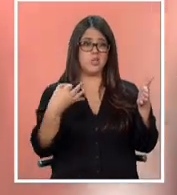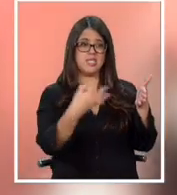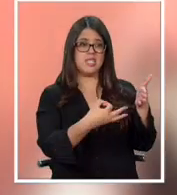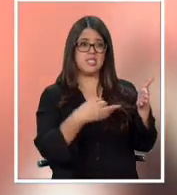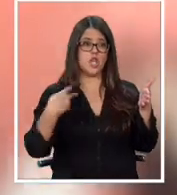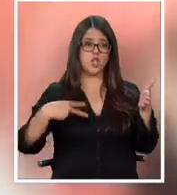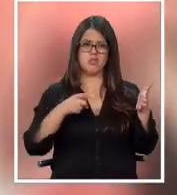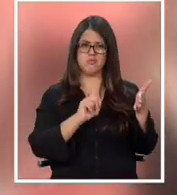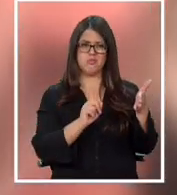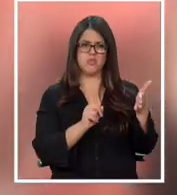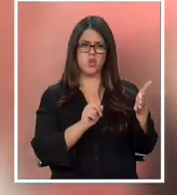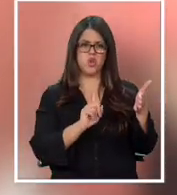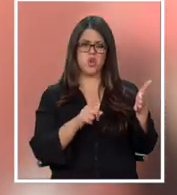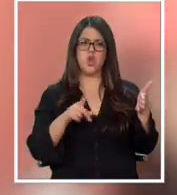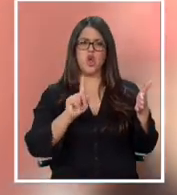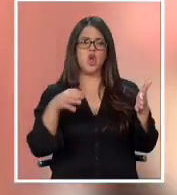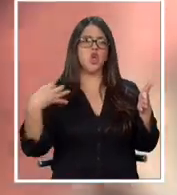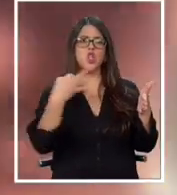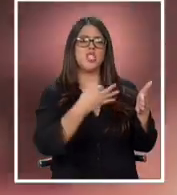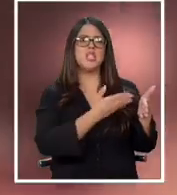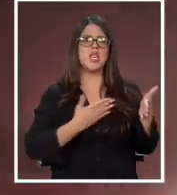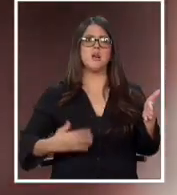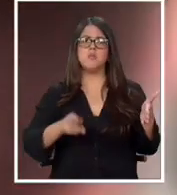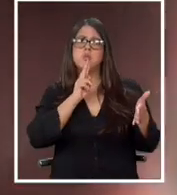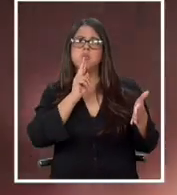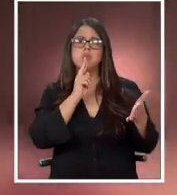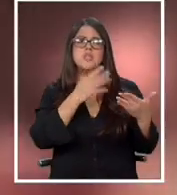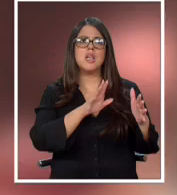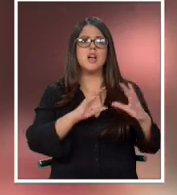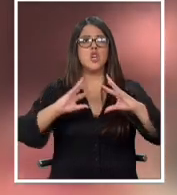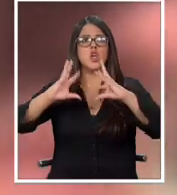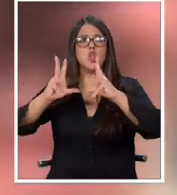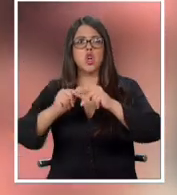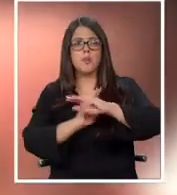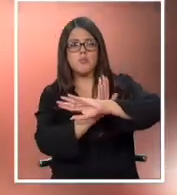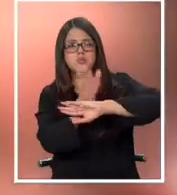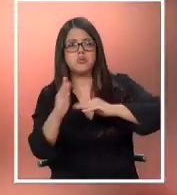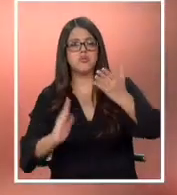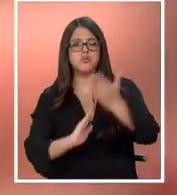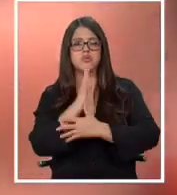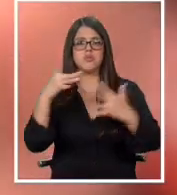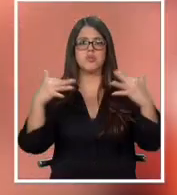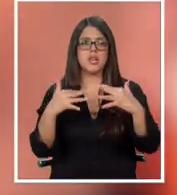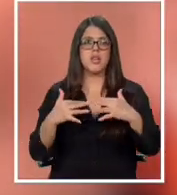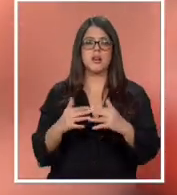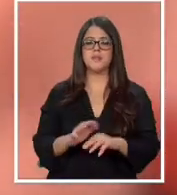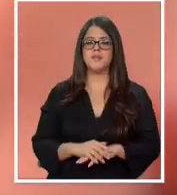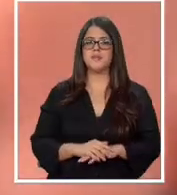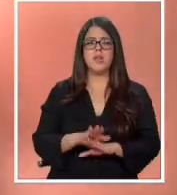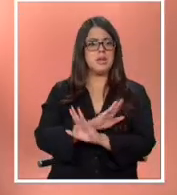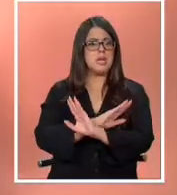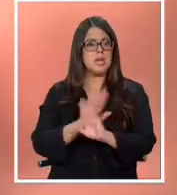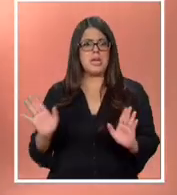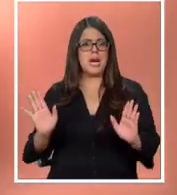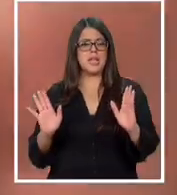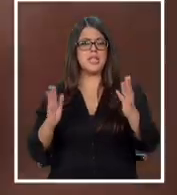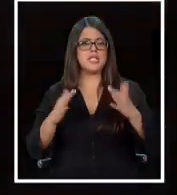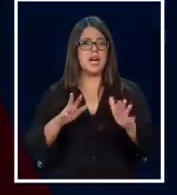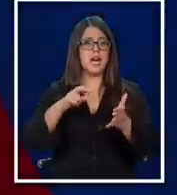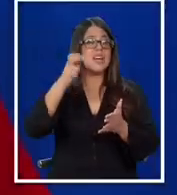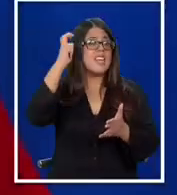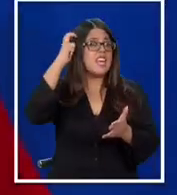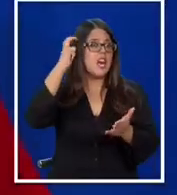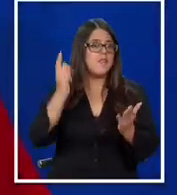las noticias. No dicen que Putin envió tropas para iniciar una guerra. Nadie está bombardeando Kiev, no lo